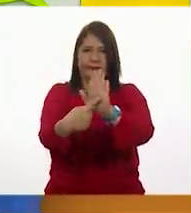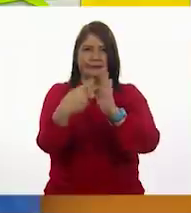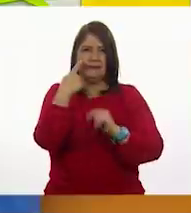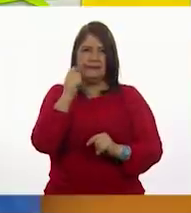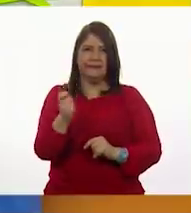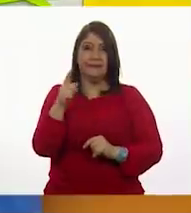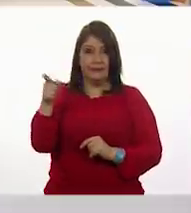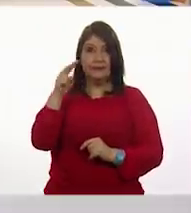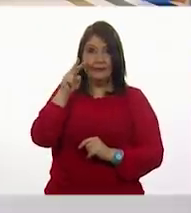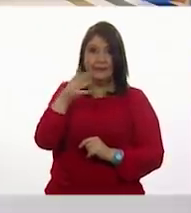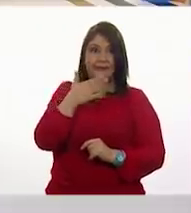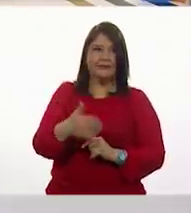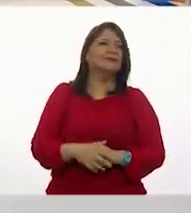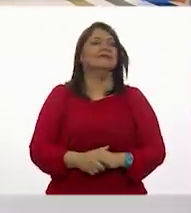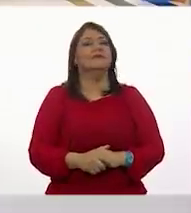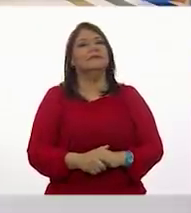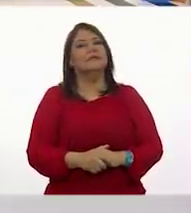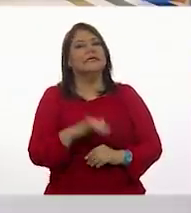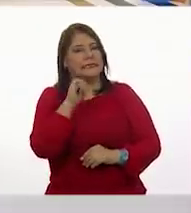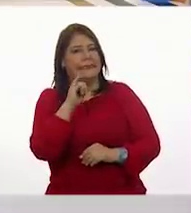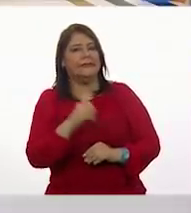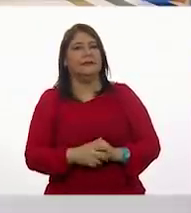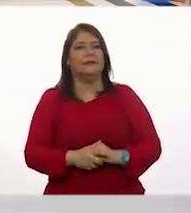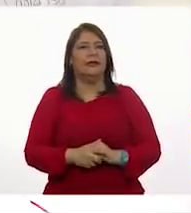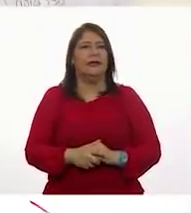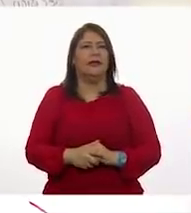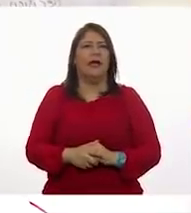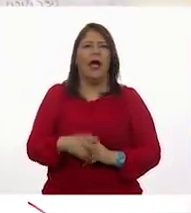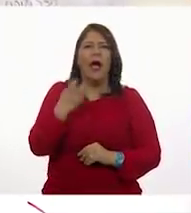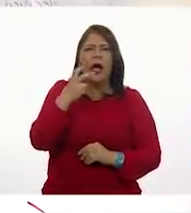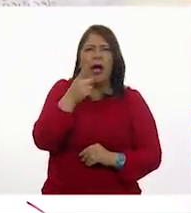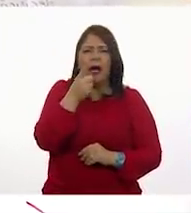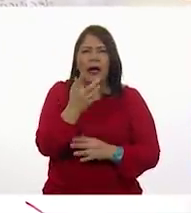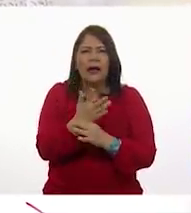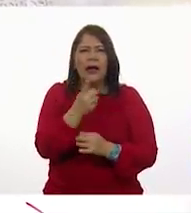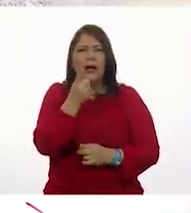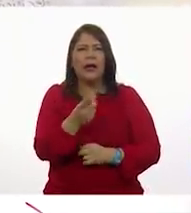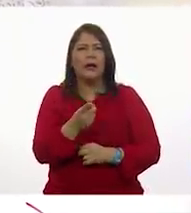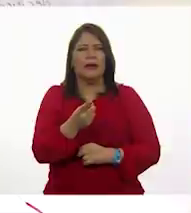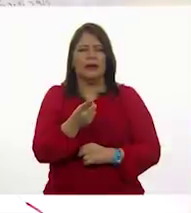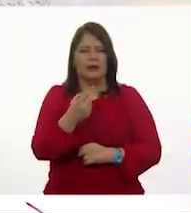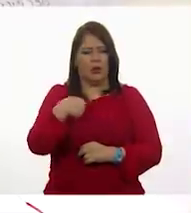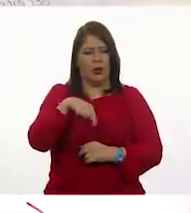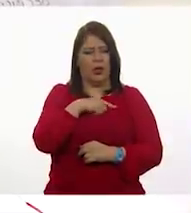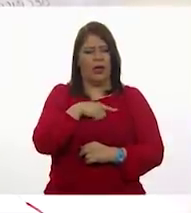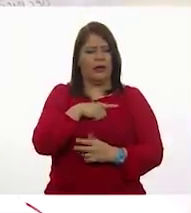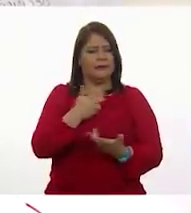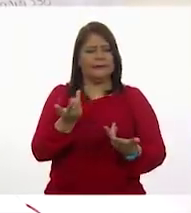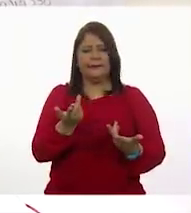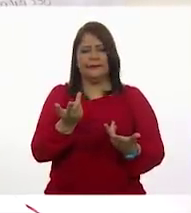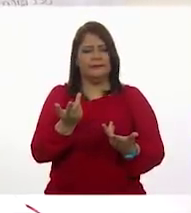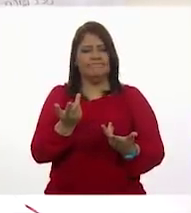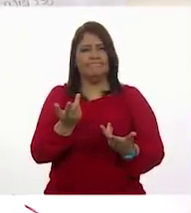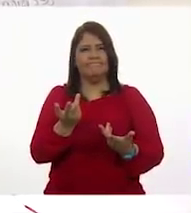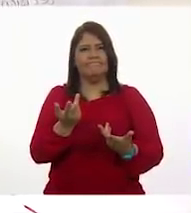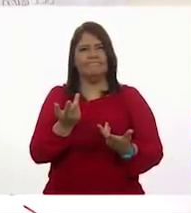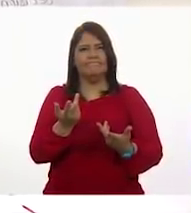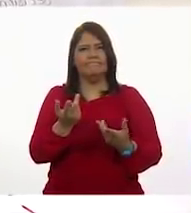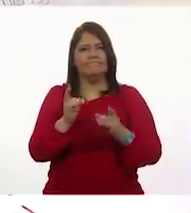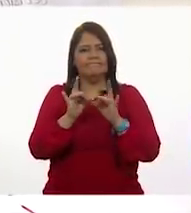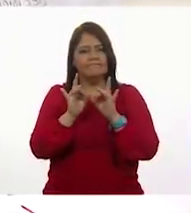Uh-huh. ¿Ahí ves bien? ¡Ay, sí! Y a esa dice, ¿qué podemos hacer para